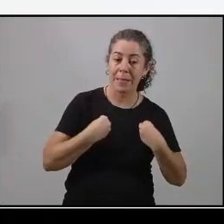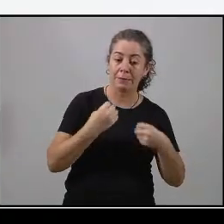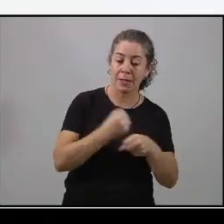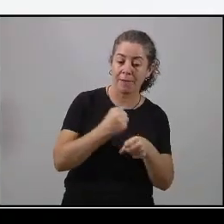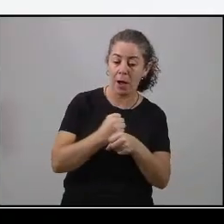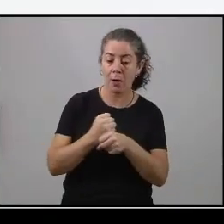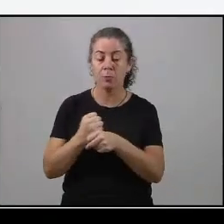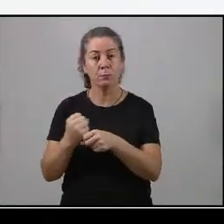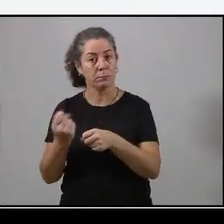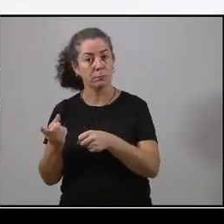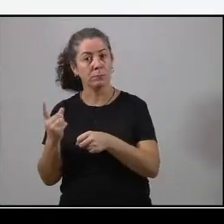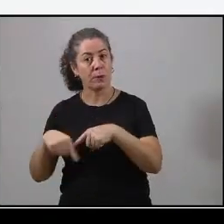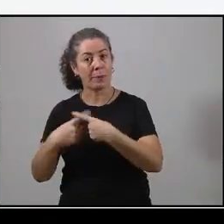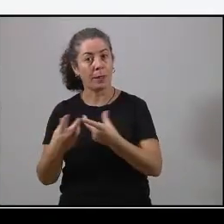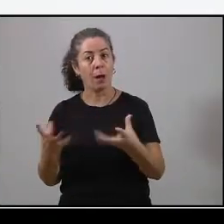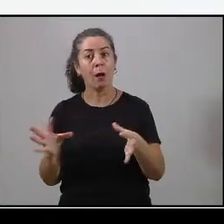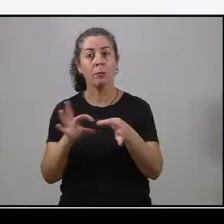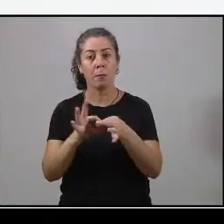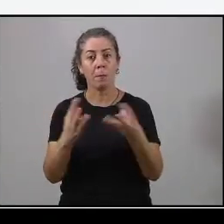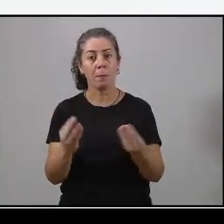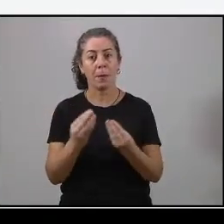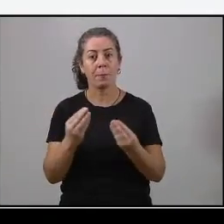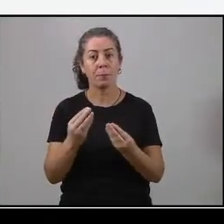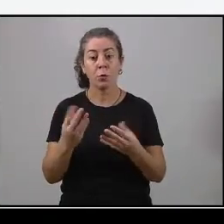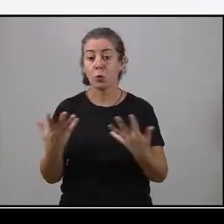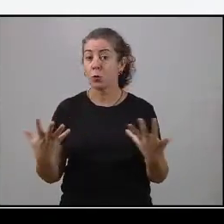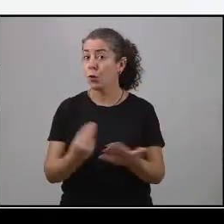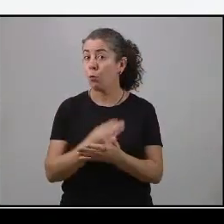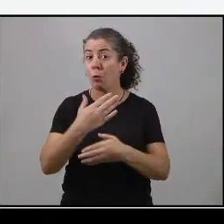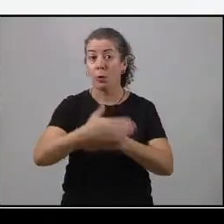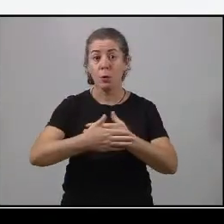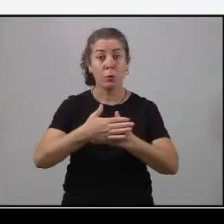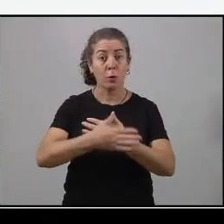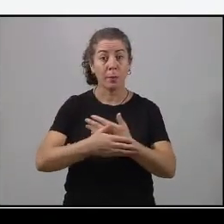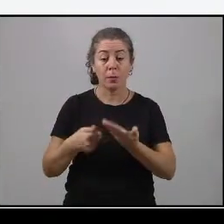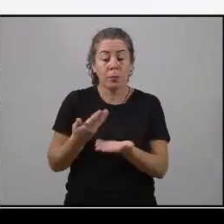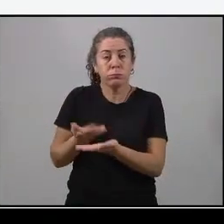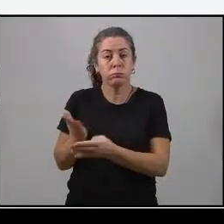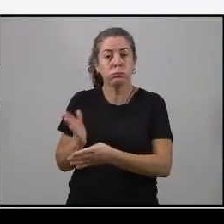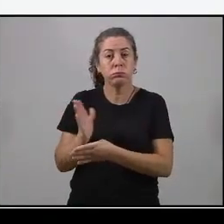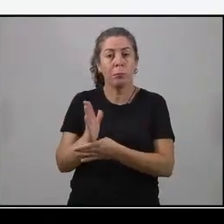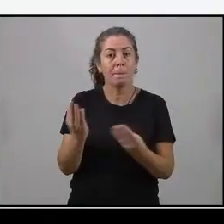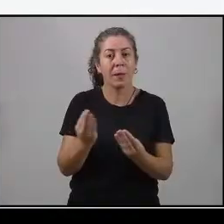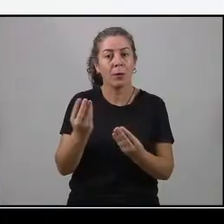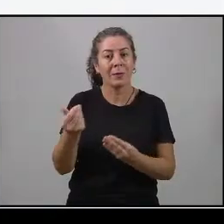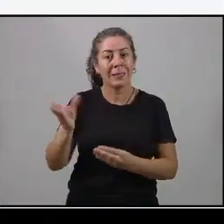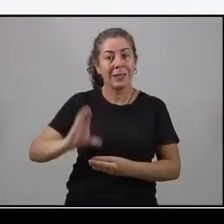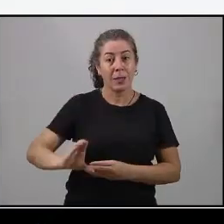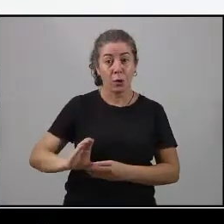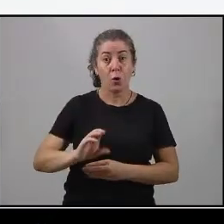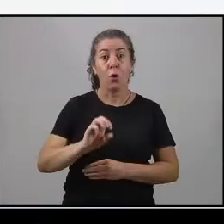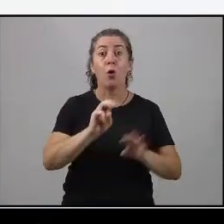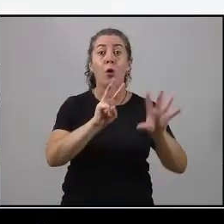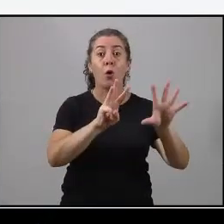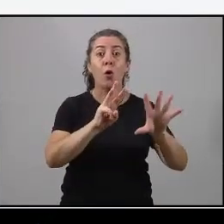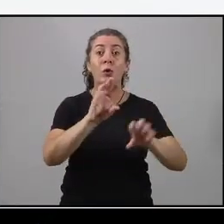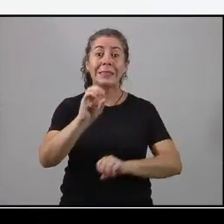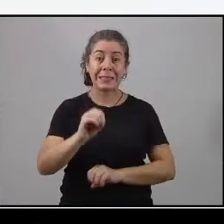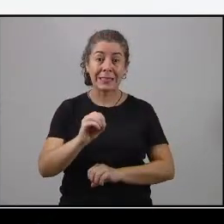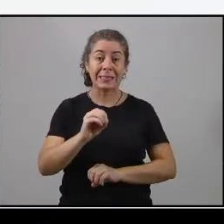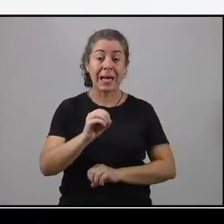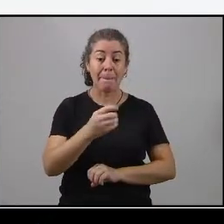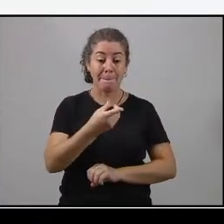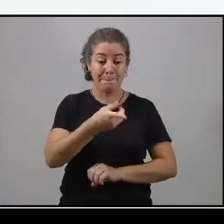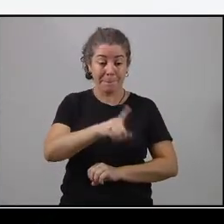acometido por parte de este Gobierno. Se ha puesto encima de la mesa una mejora salarial de 80 euros al mes en